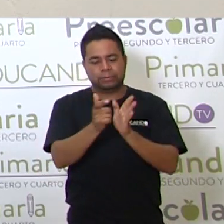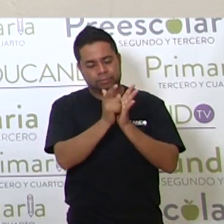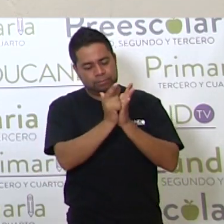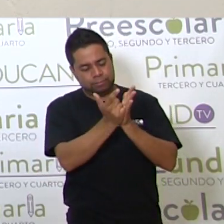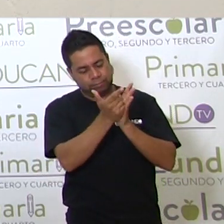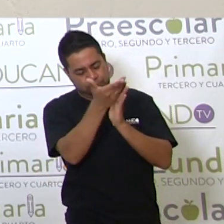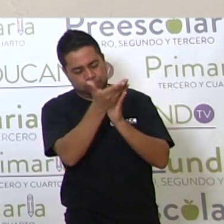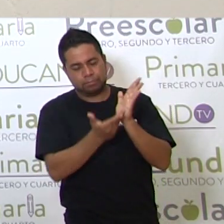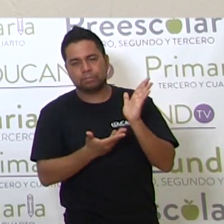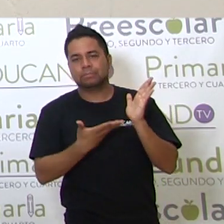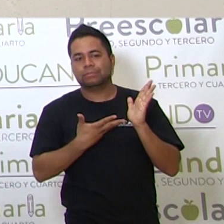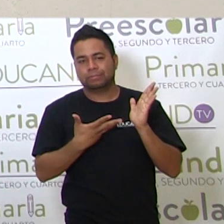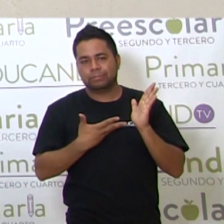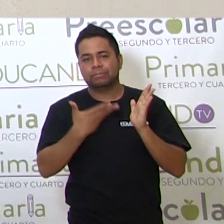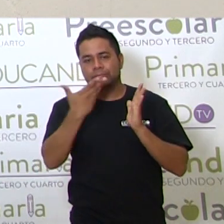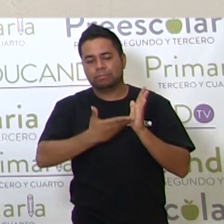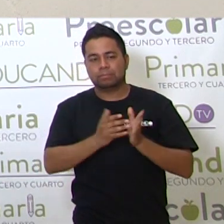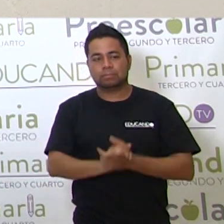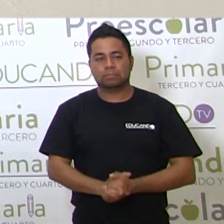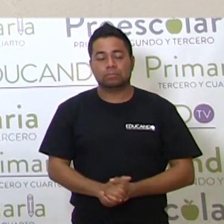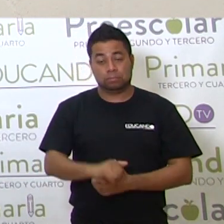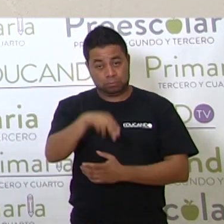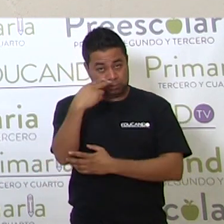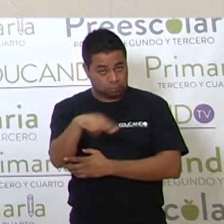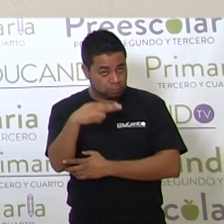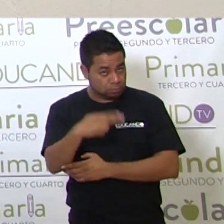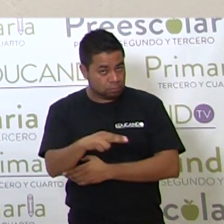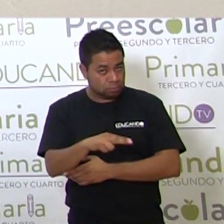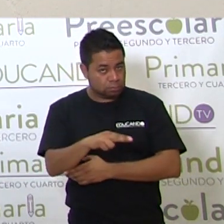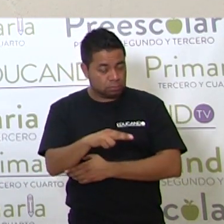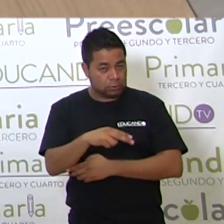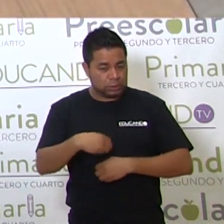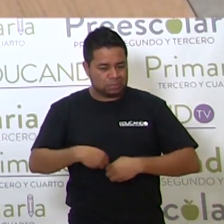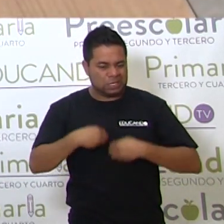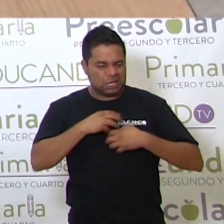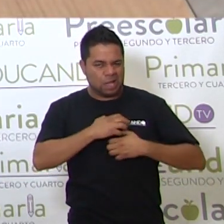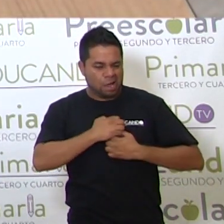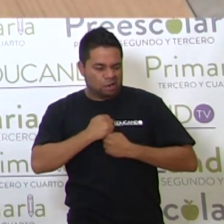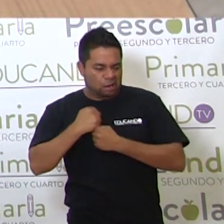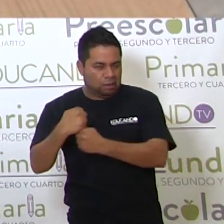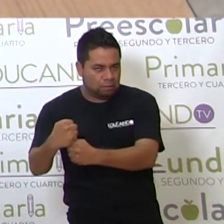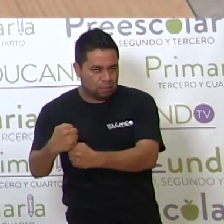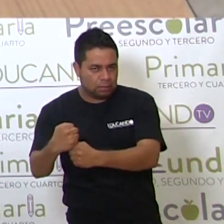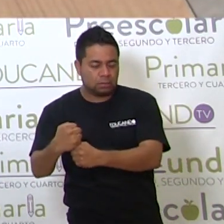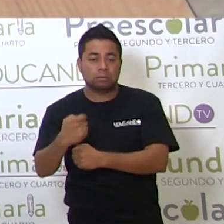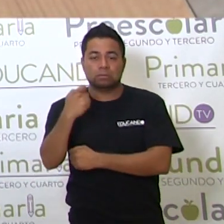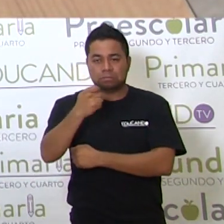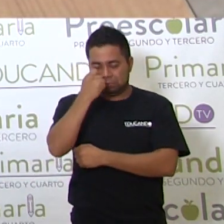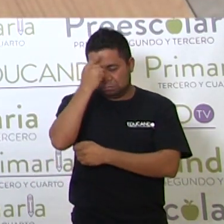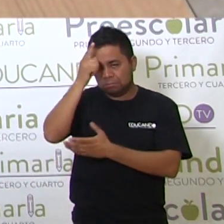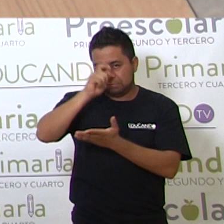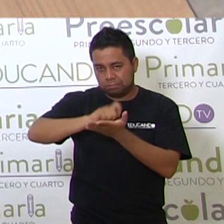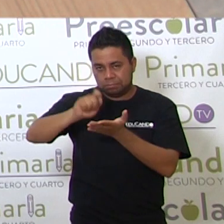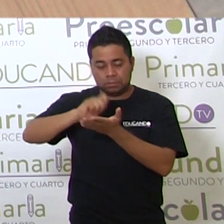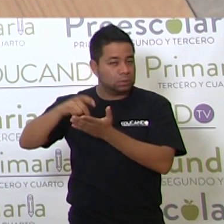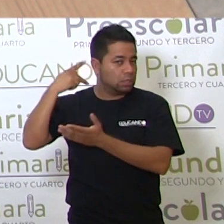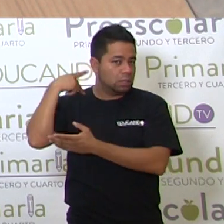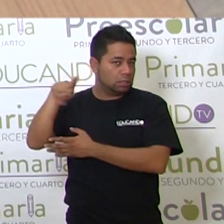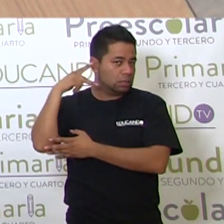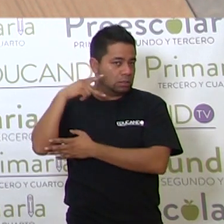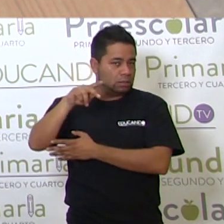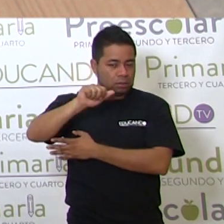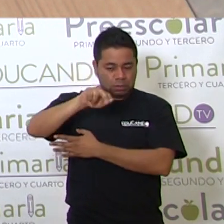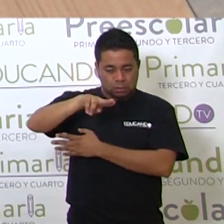está aquí. Se llama Arráncame la vida y es de la escritora poblana